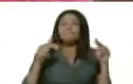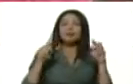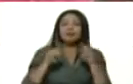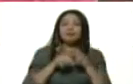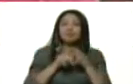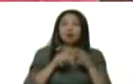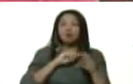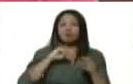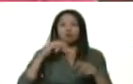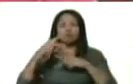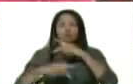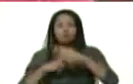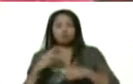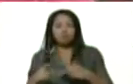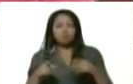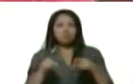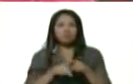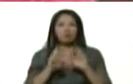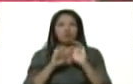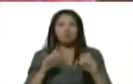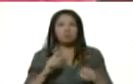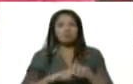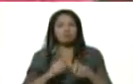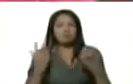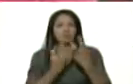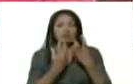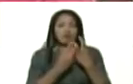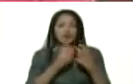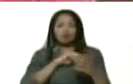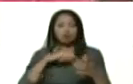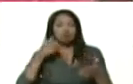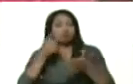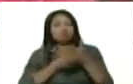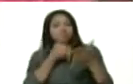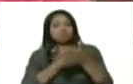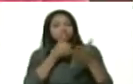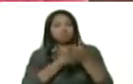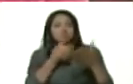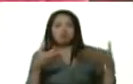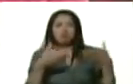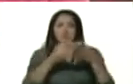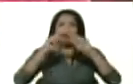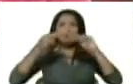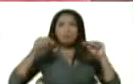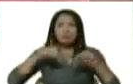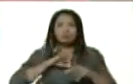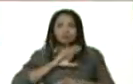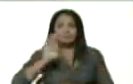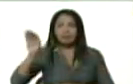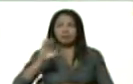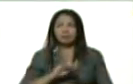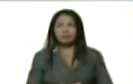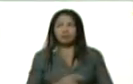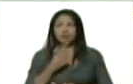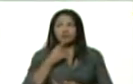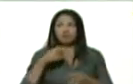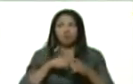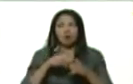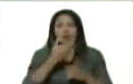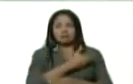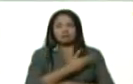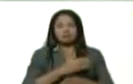En paz producimos y en tiempos de guerra combatimos. Somos el ejército de la paz de esta patria, presidente. Nos lo dijo el comandante